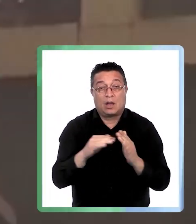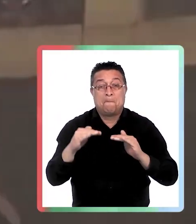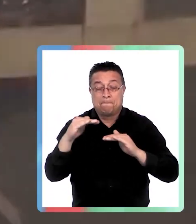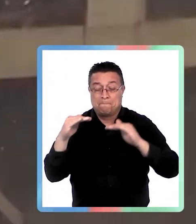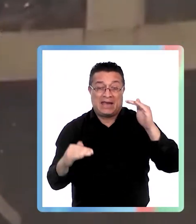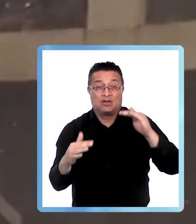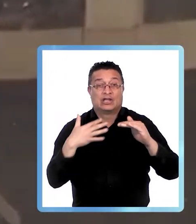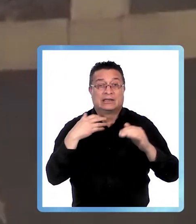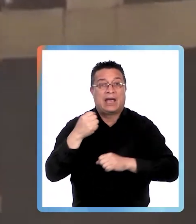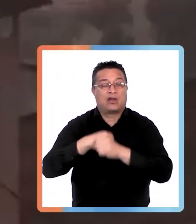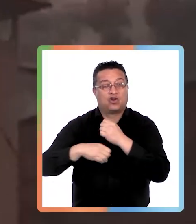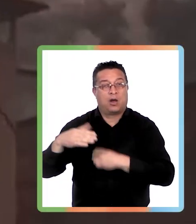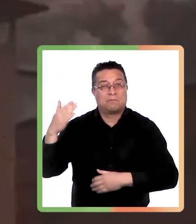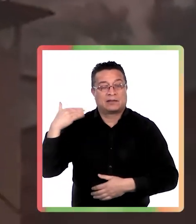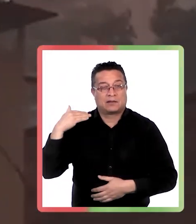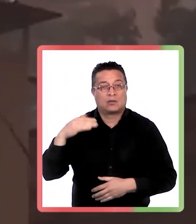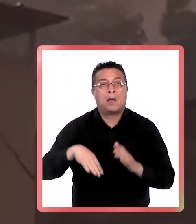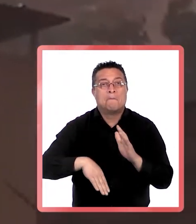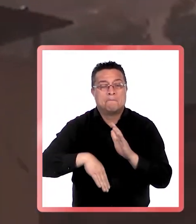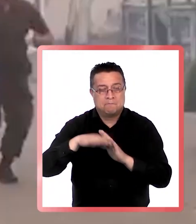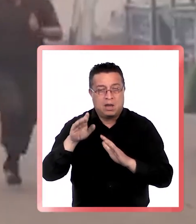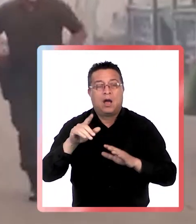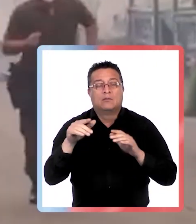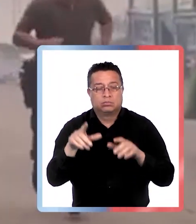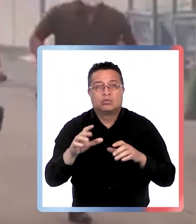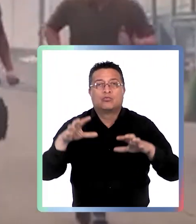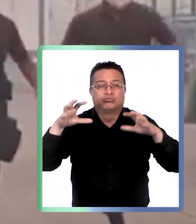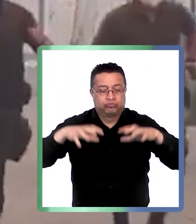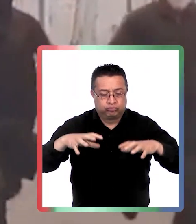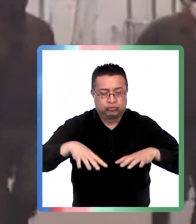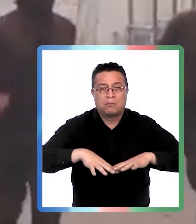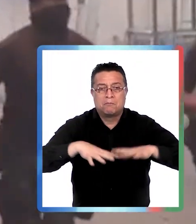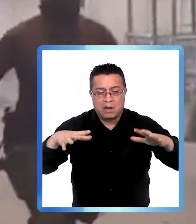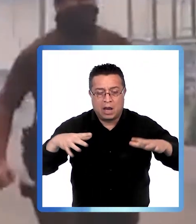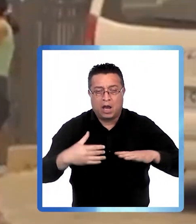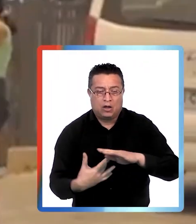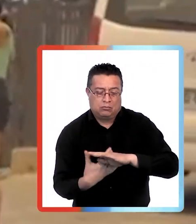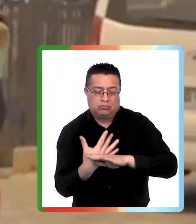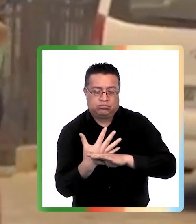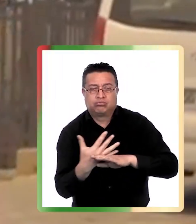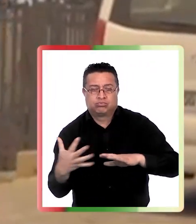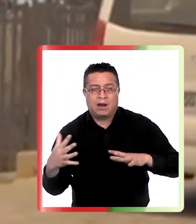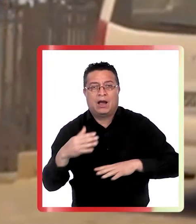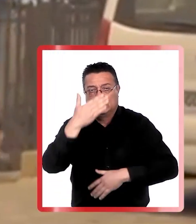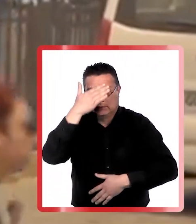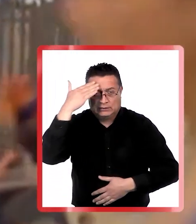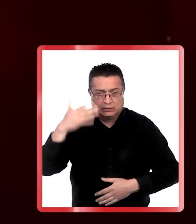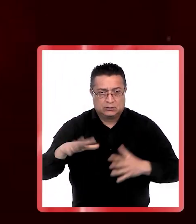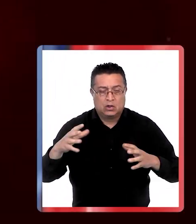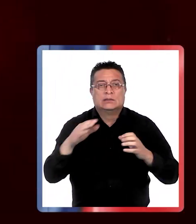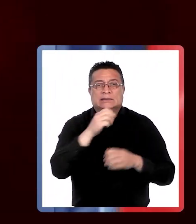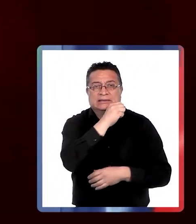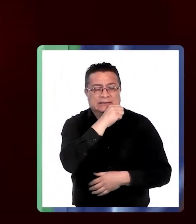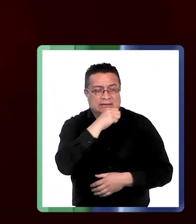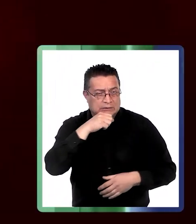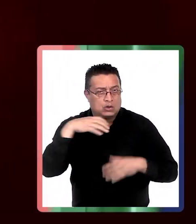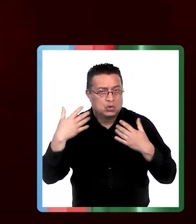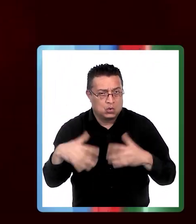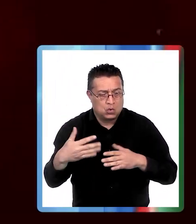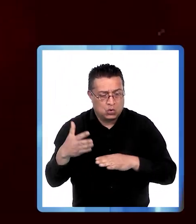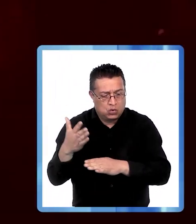datos mucho peor que la del año anterior, había más material porque había llovido más, las temperaturas fueron más altas, tuvimos sequías